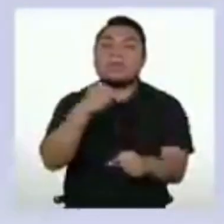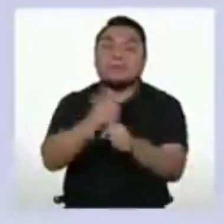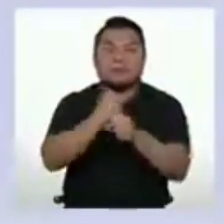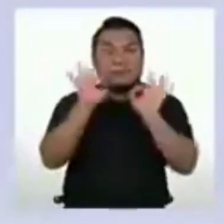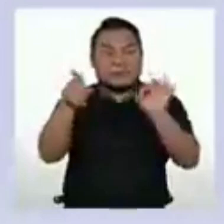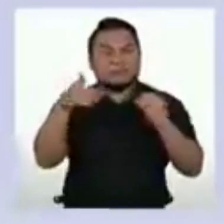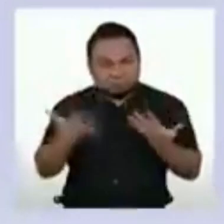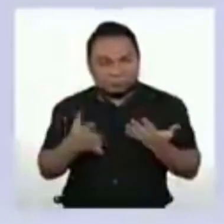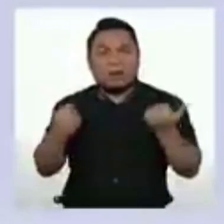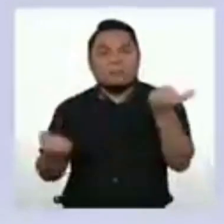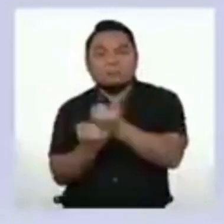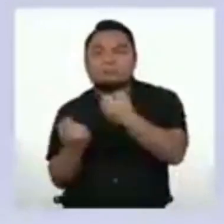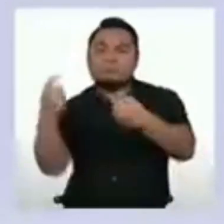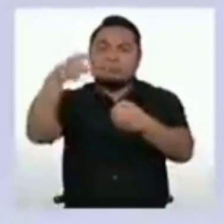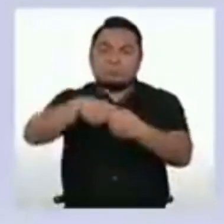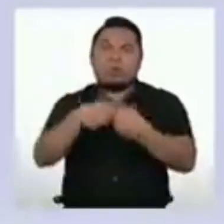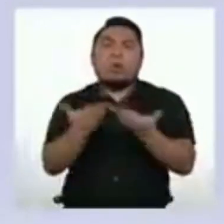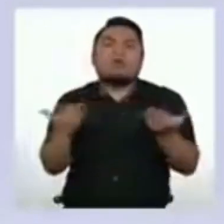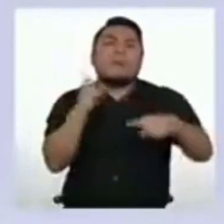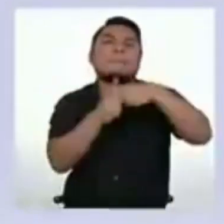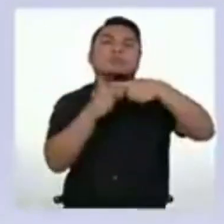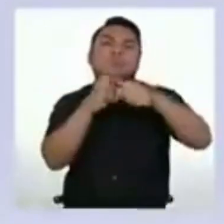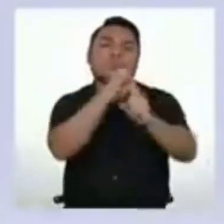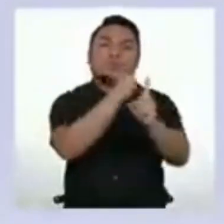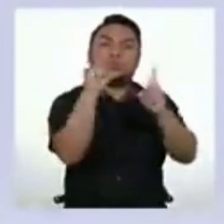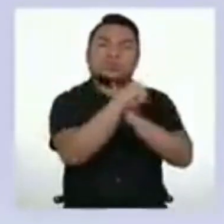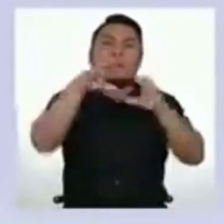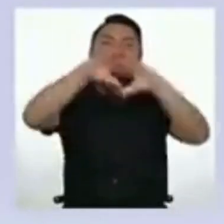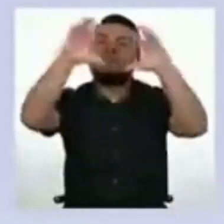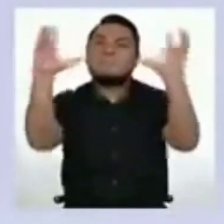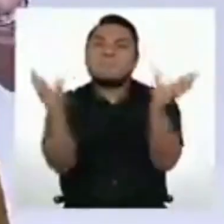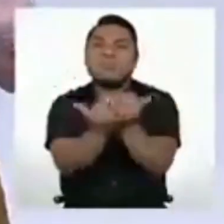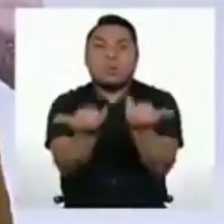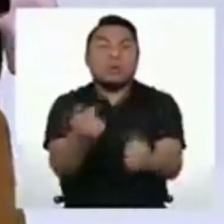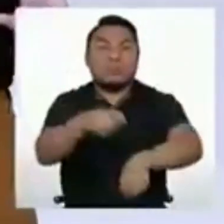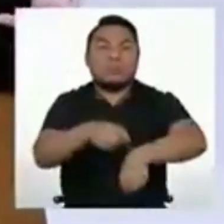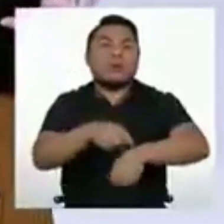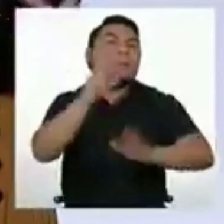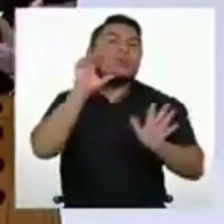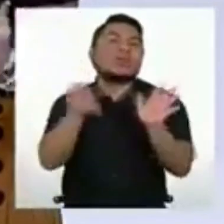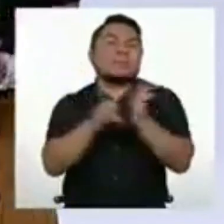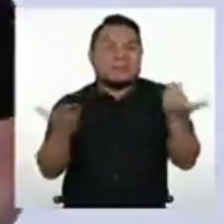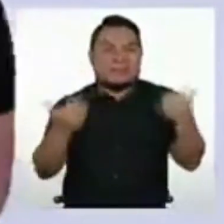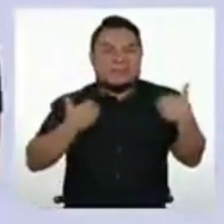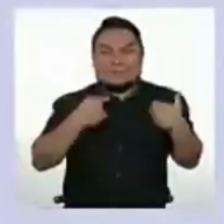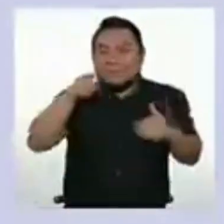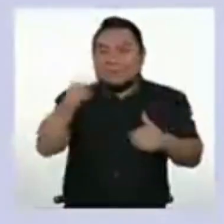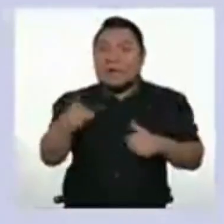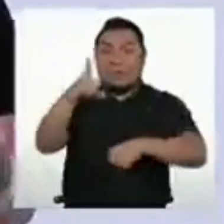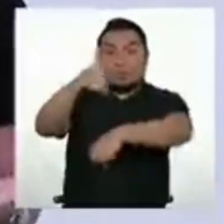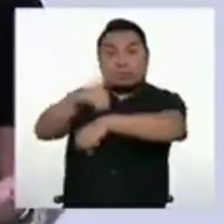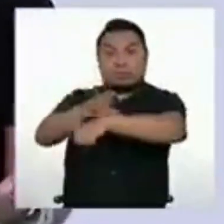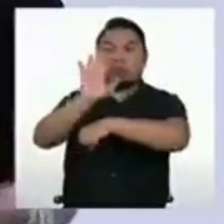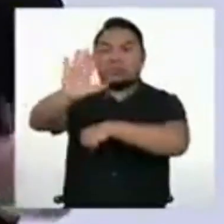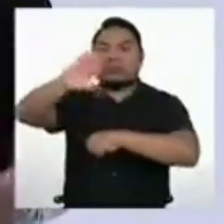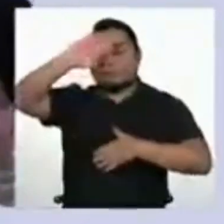oficios están aportando y haciendo cosas positivas por la sociedad y el mundo en estos momentos. Por ejemplo, tenemos a nuestros doctores cuidando